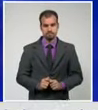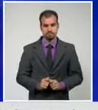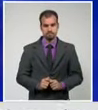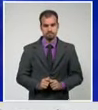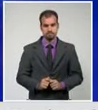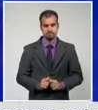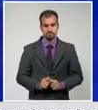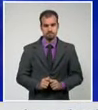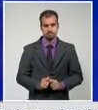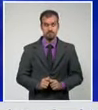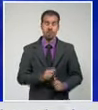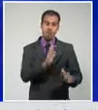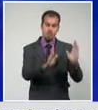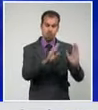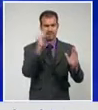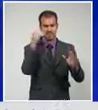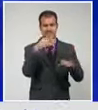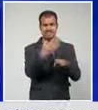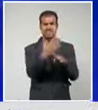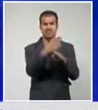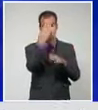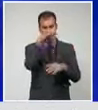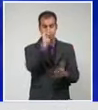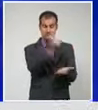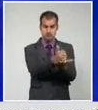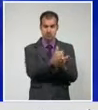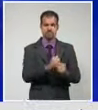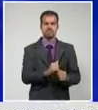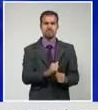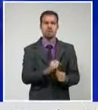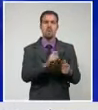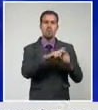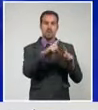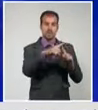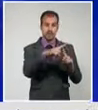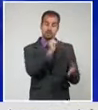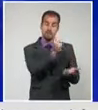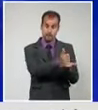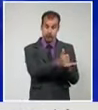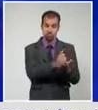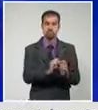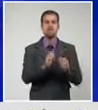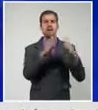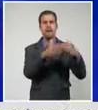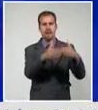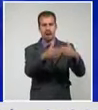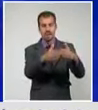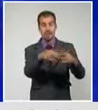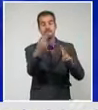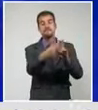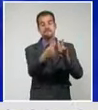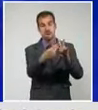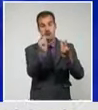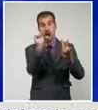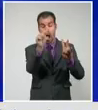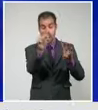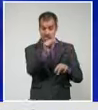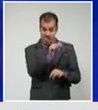Santiago de Cuba, el municipio Guantánamo, el municipio Bayamo, que es por donde se debe